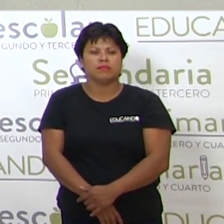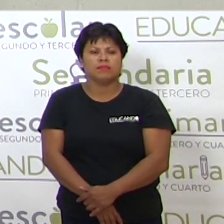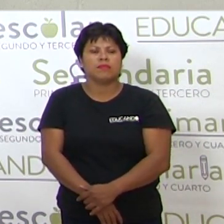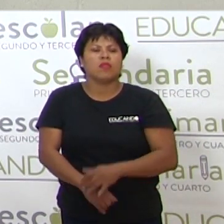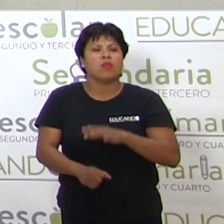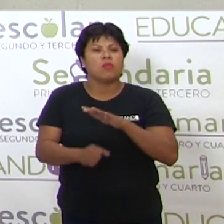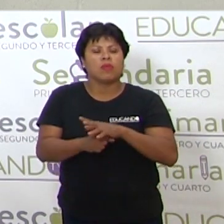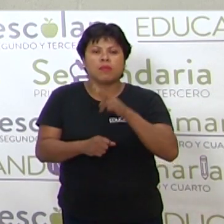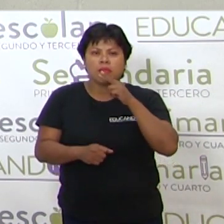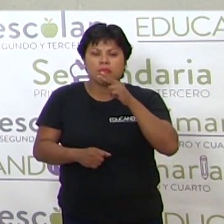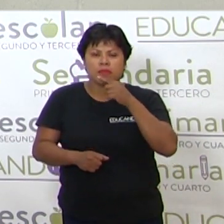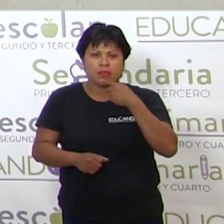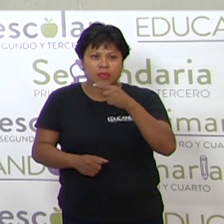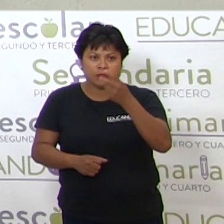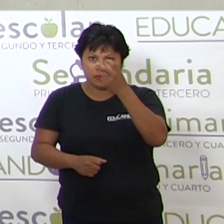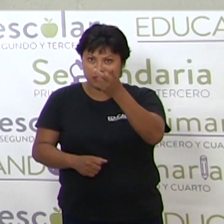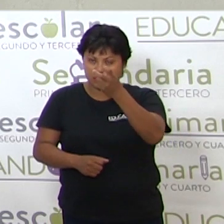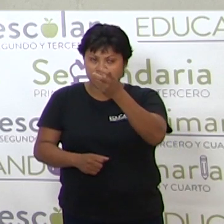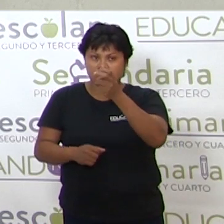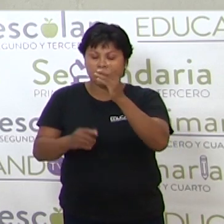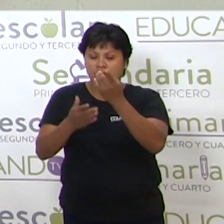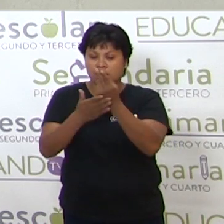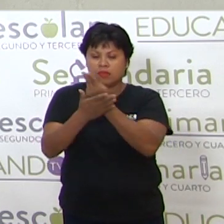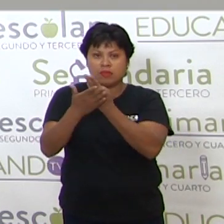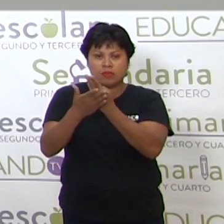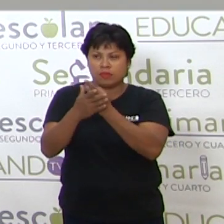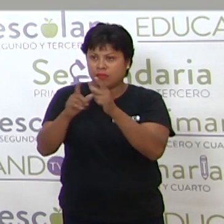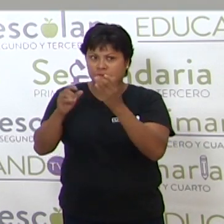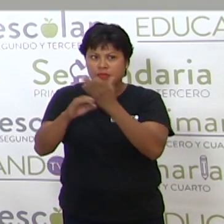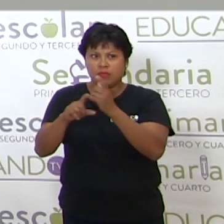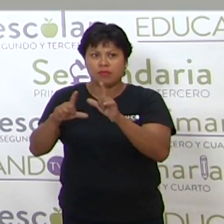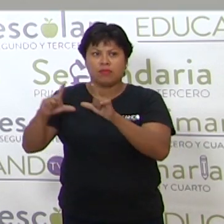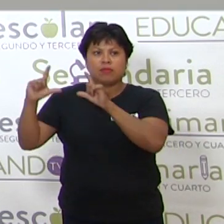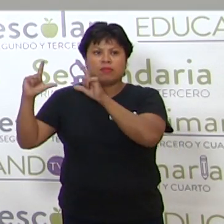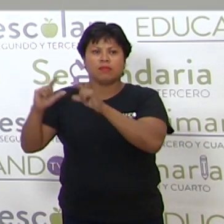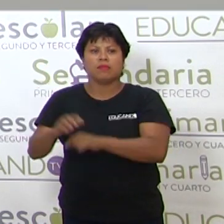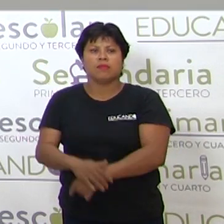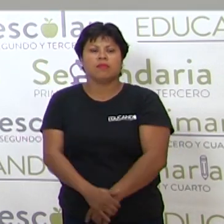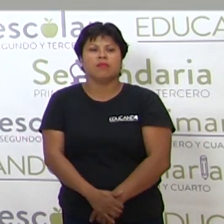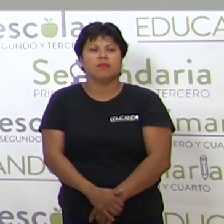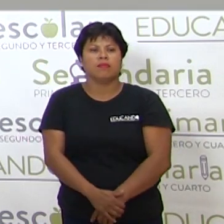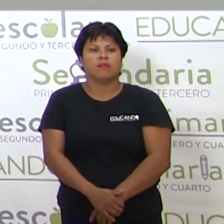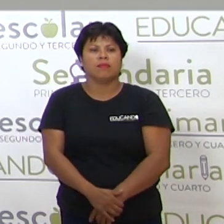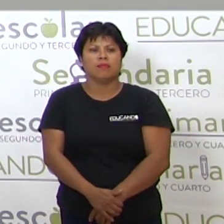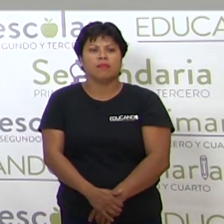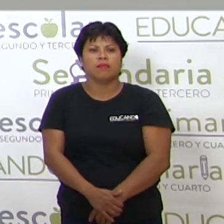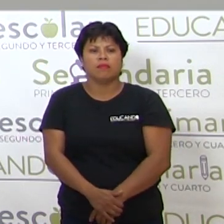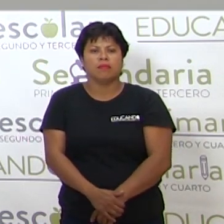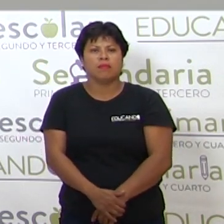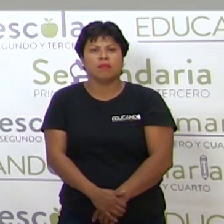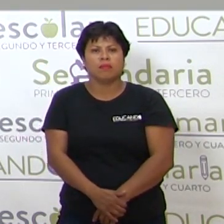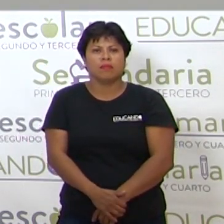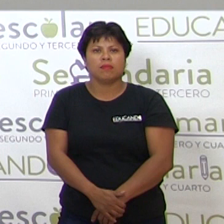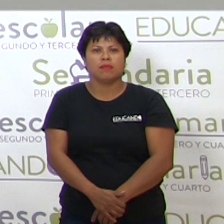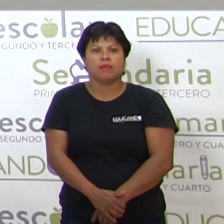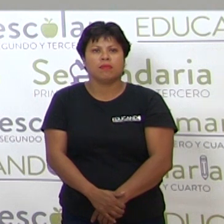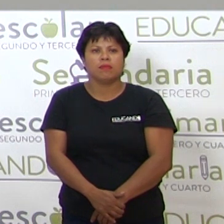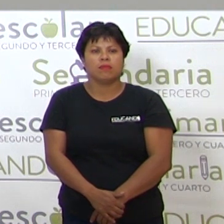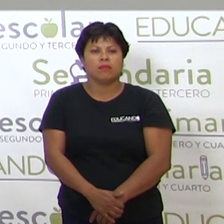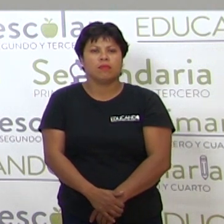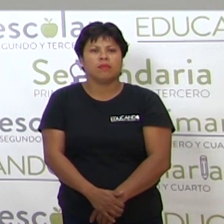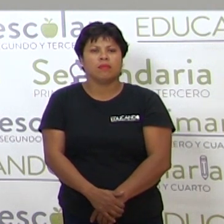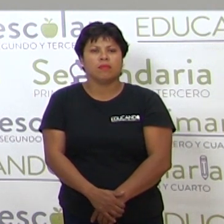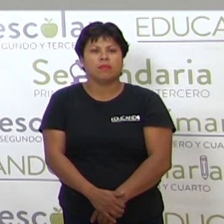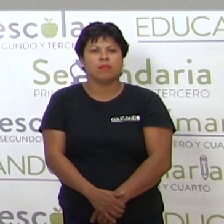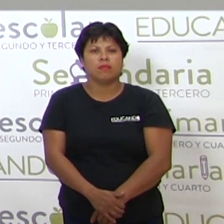qué verbo nos indica esta acción que tenemos en el pizarrón en la